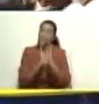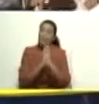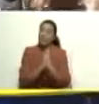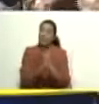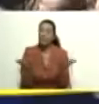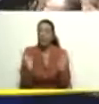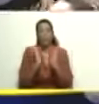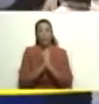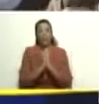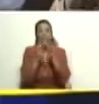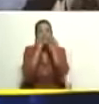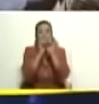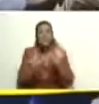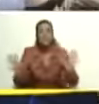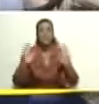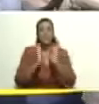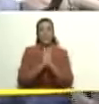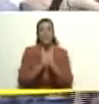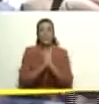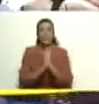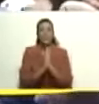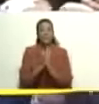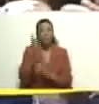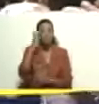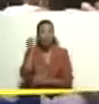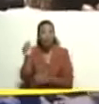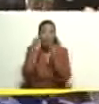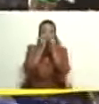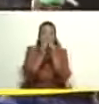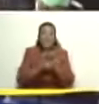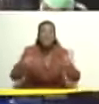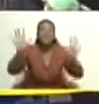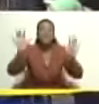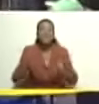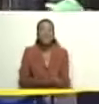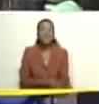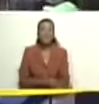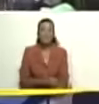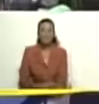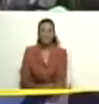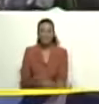menos. Échenle la bendición a su ahijado.